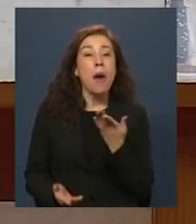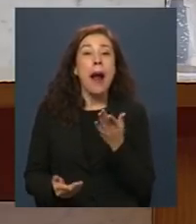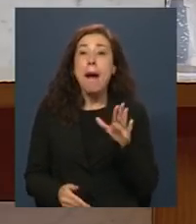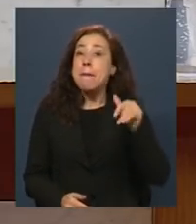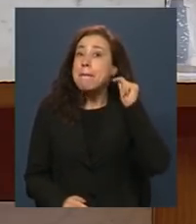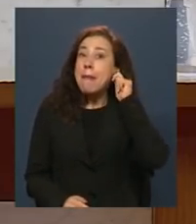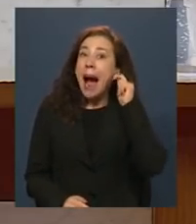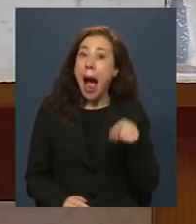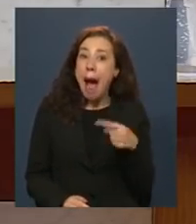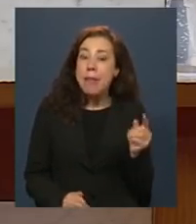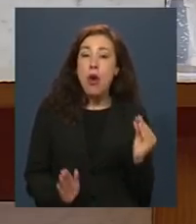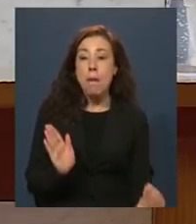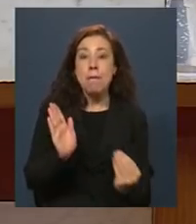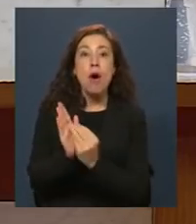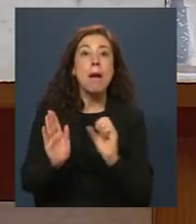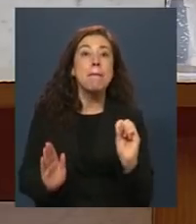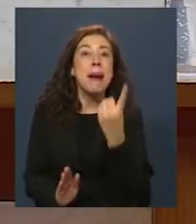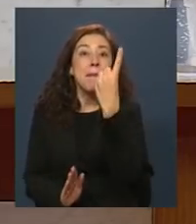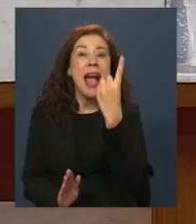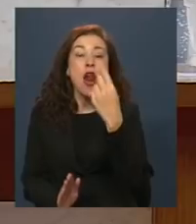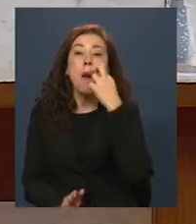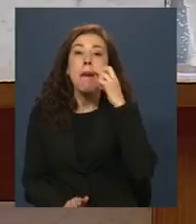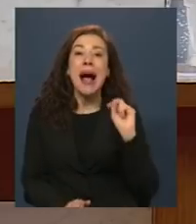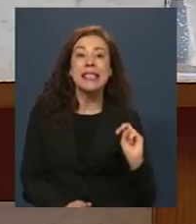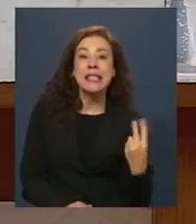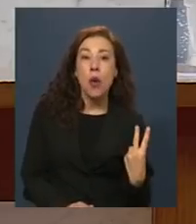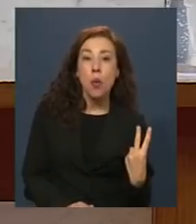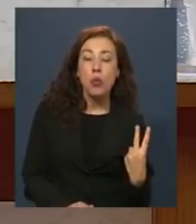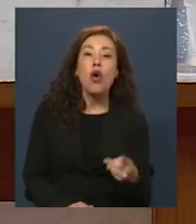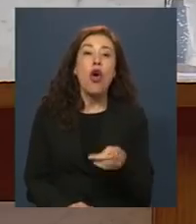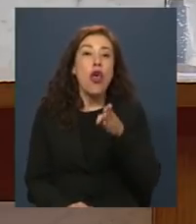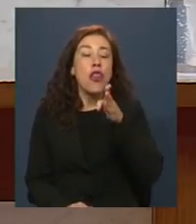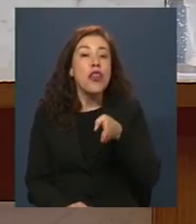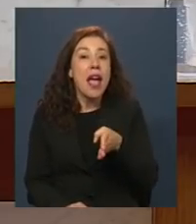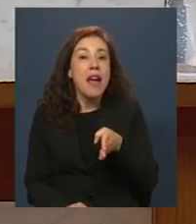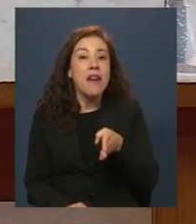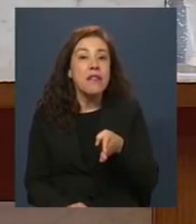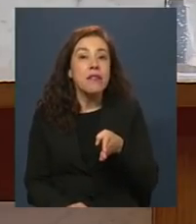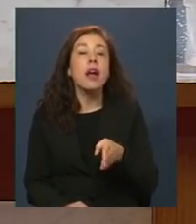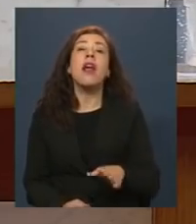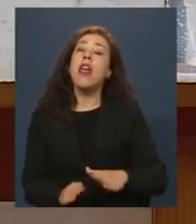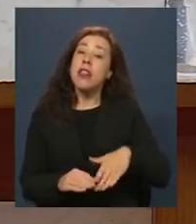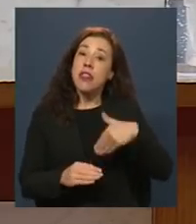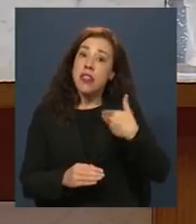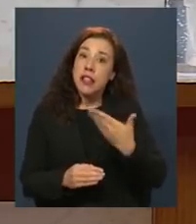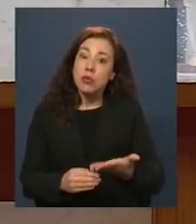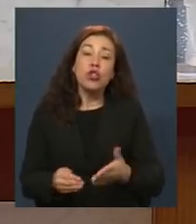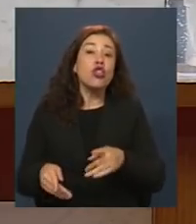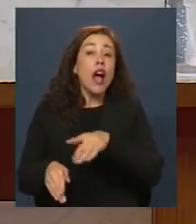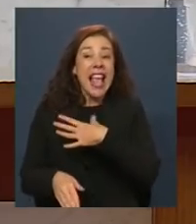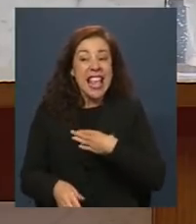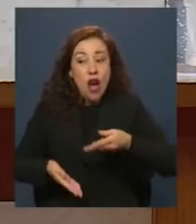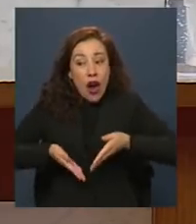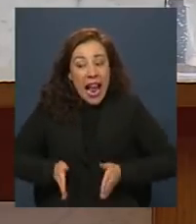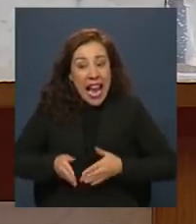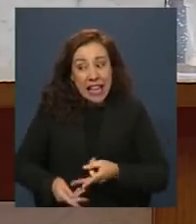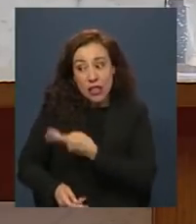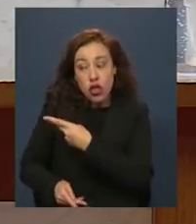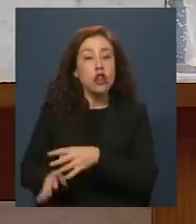madre anteceda al apellido del padre, en cuyo caso se deberá proceder de igual forma con todos los hijos